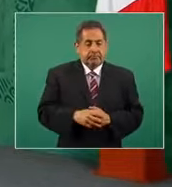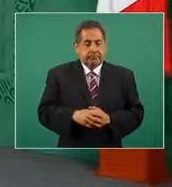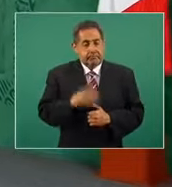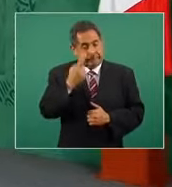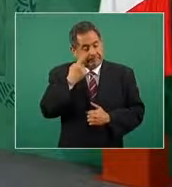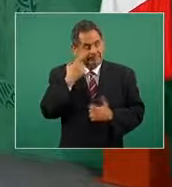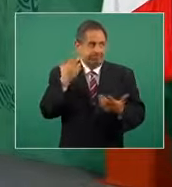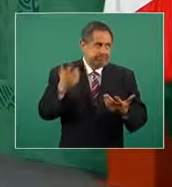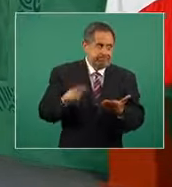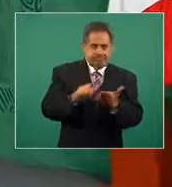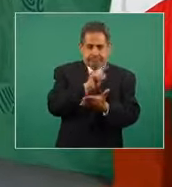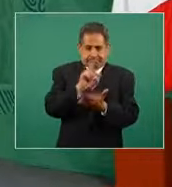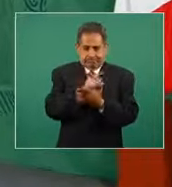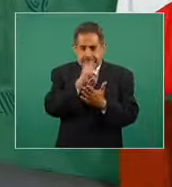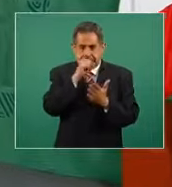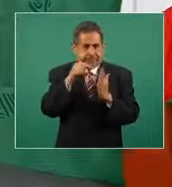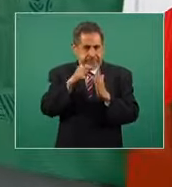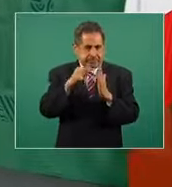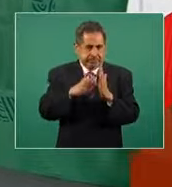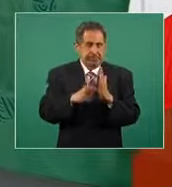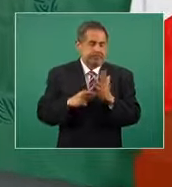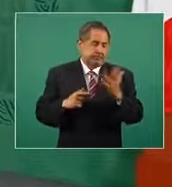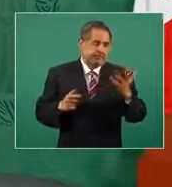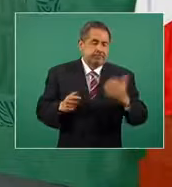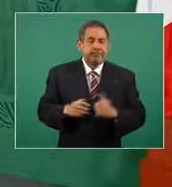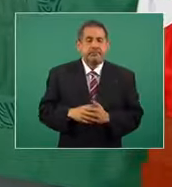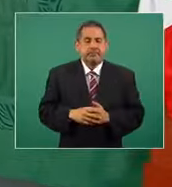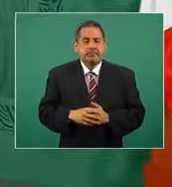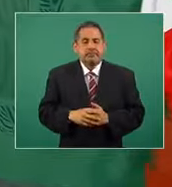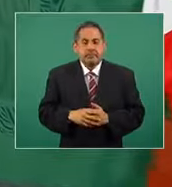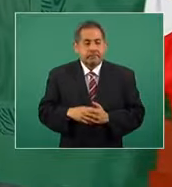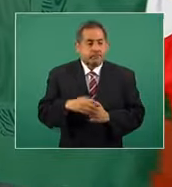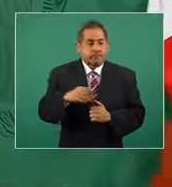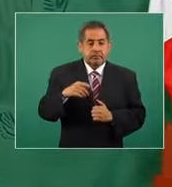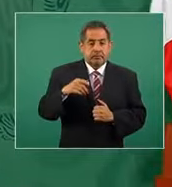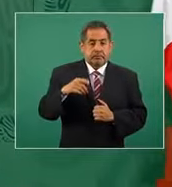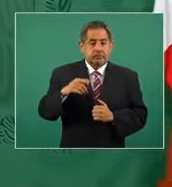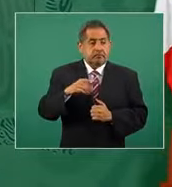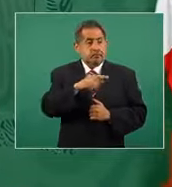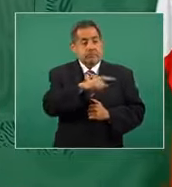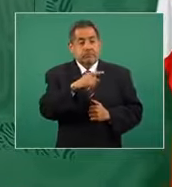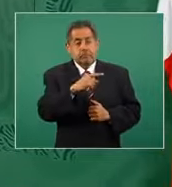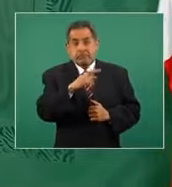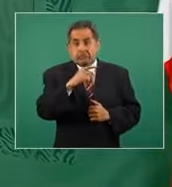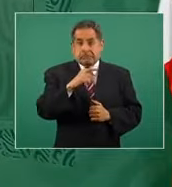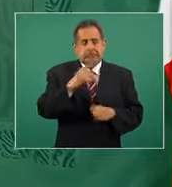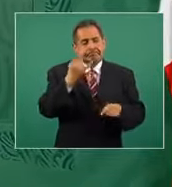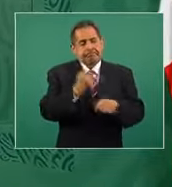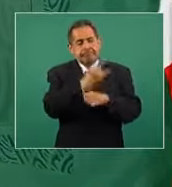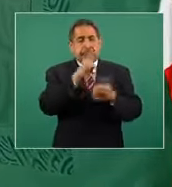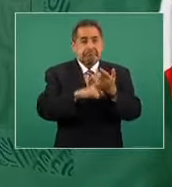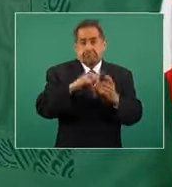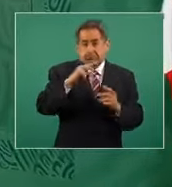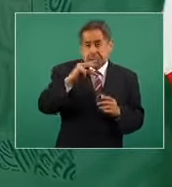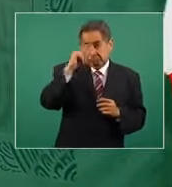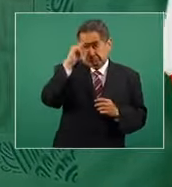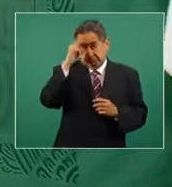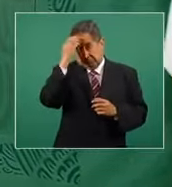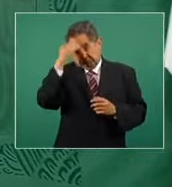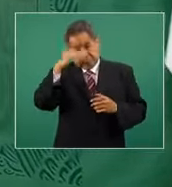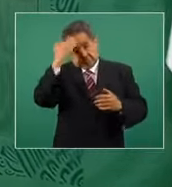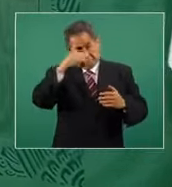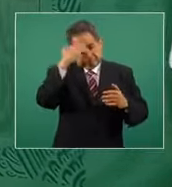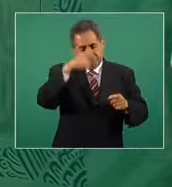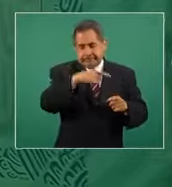Legalmente, porque hasta sus intelectuales orgánicos, que también